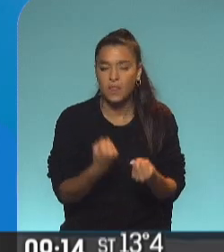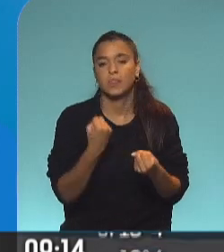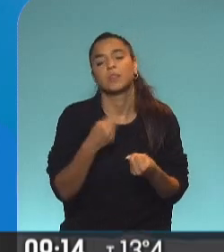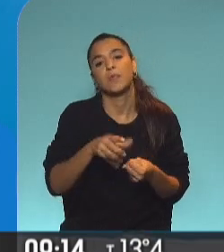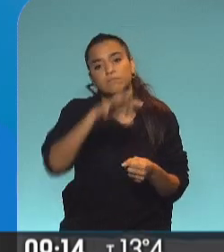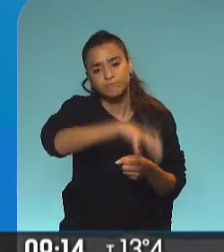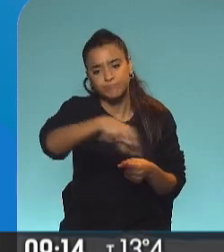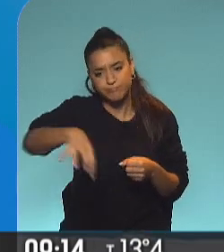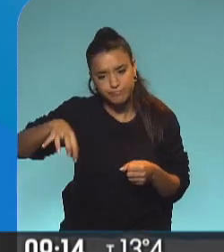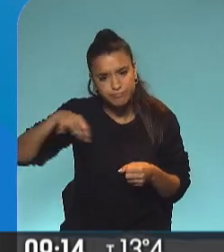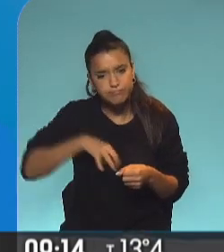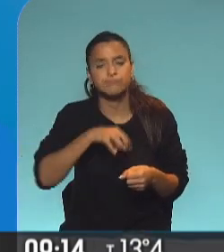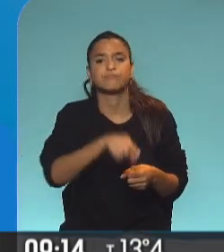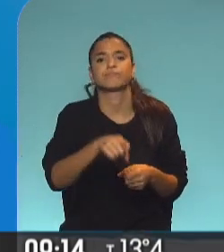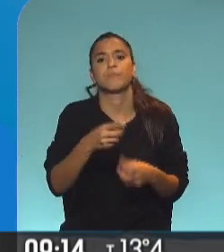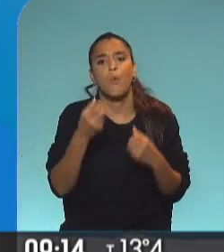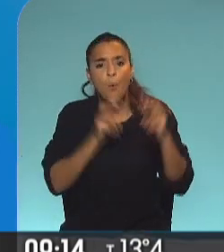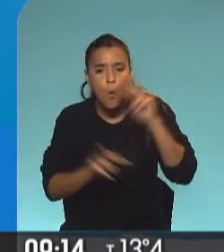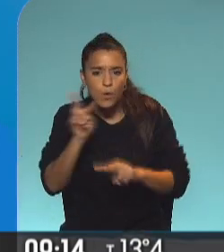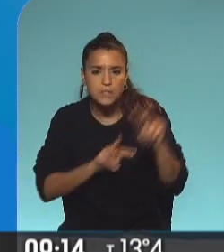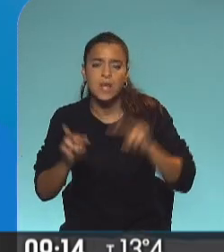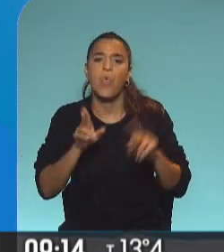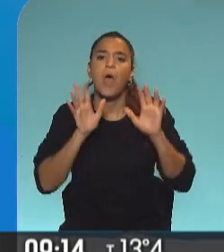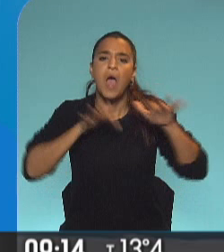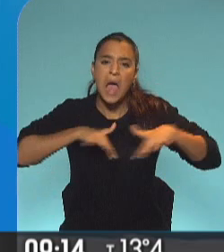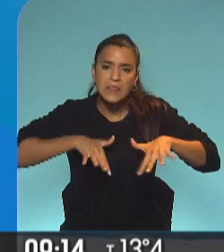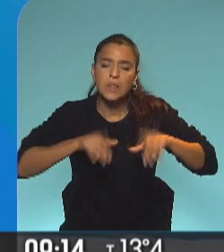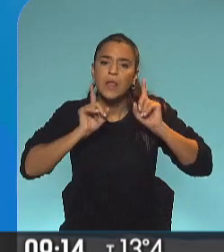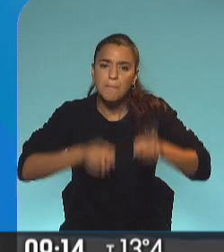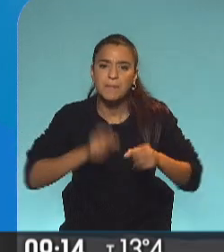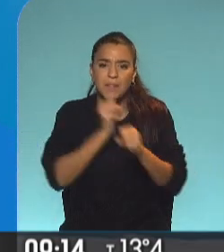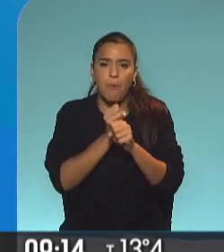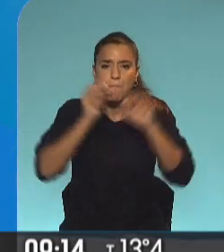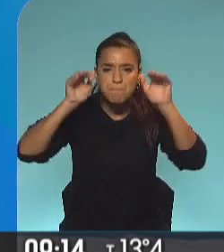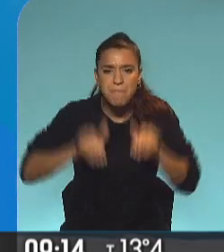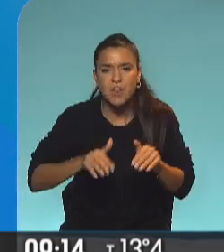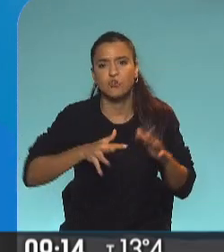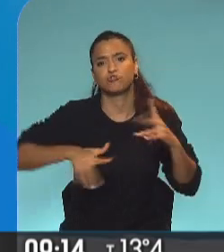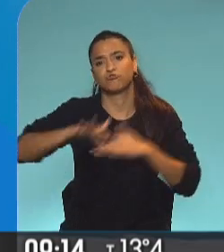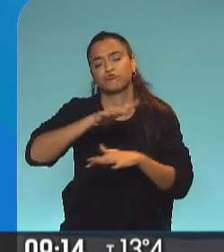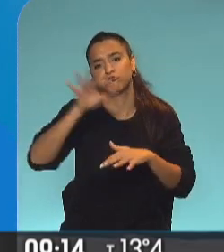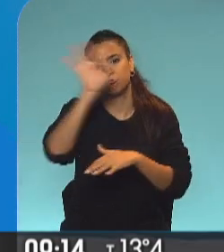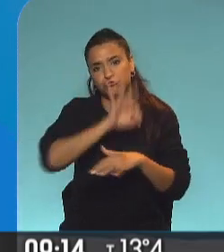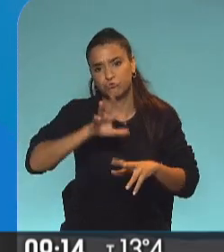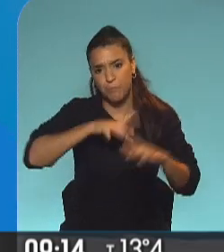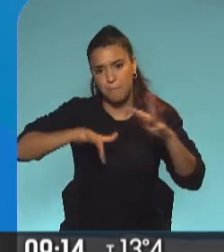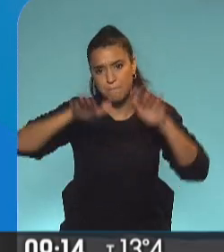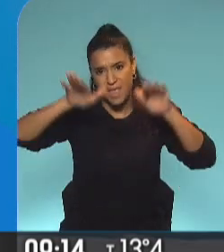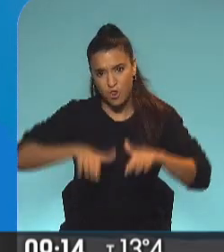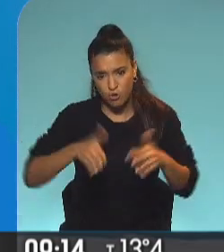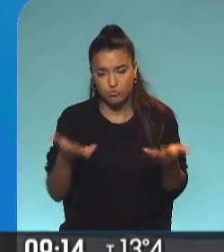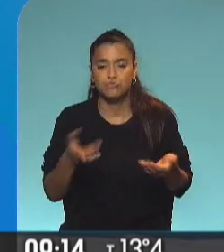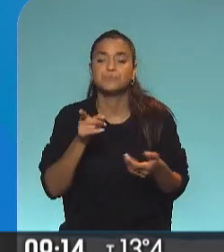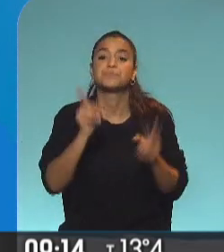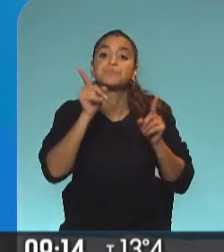de las jurisdicciones, fortaleciendo estas búsquedas activas y trabajando para minimizar la transmisión. Ahí, además